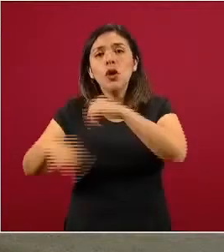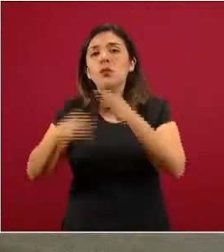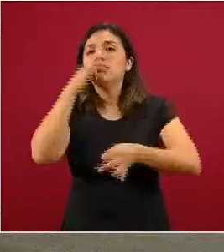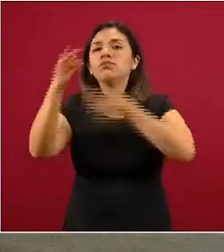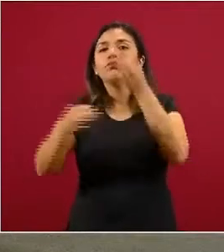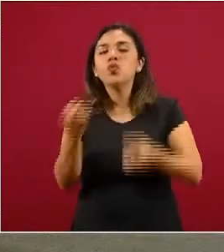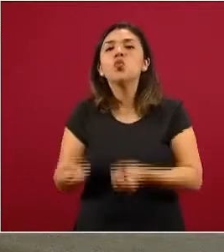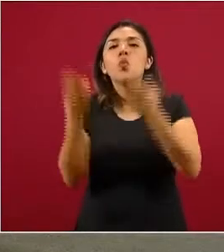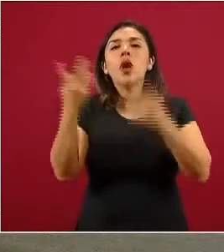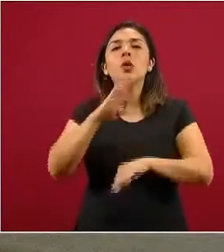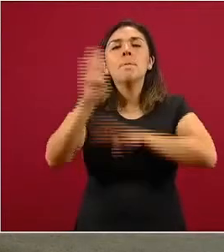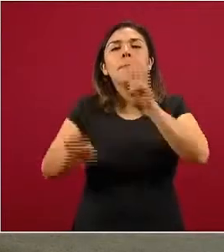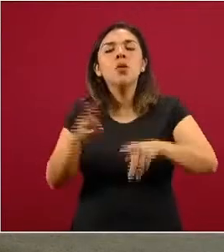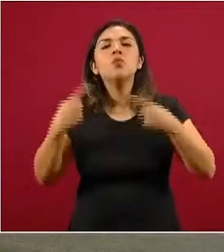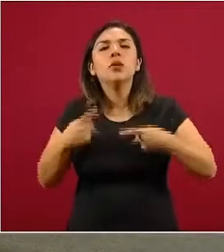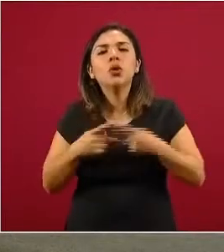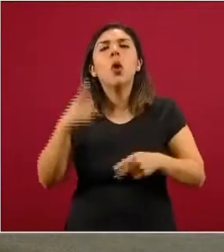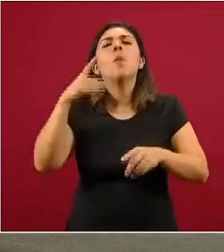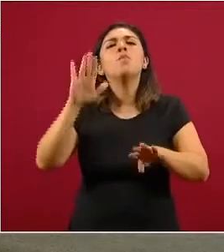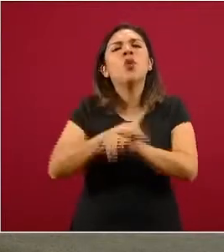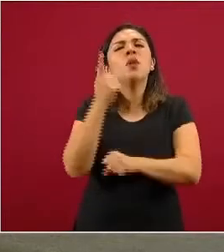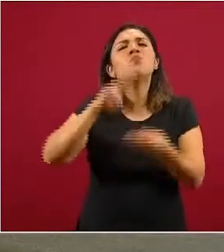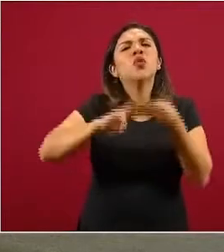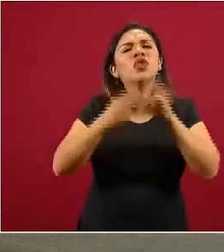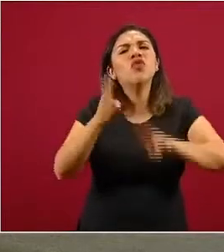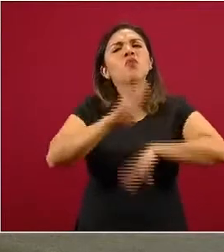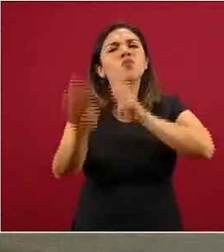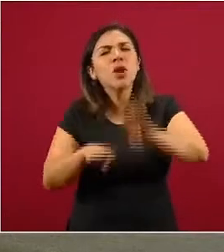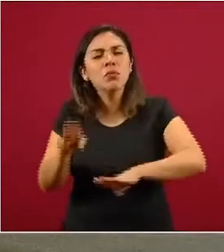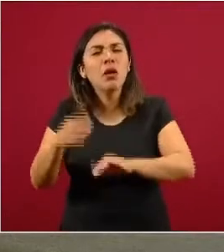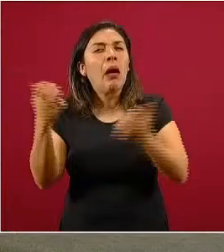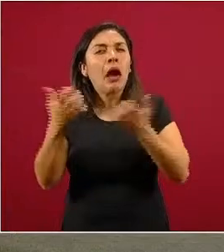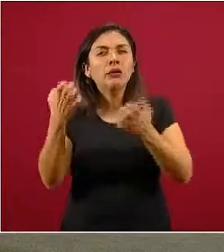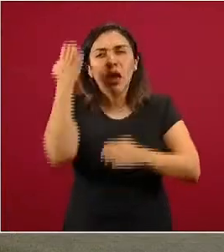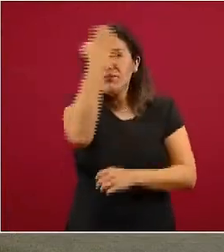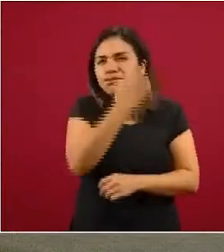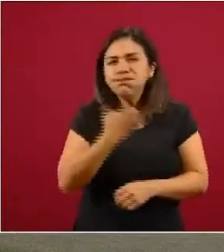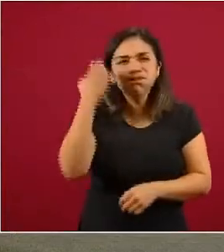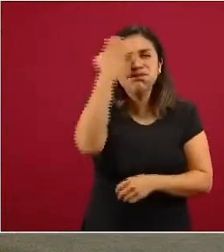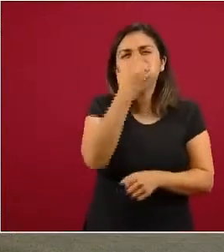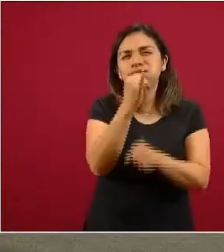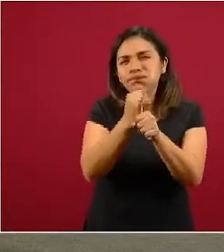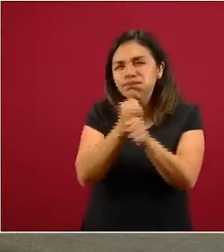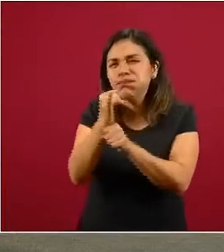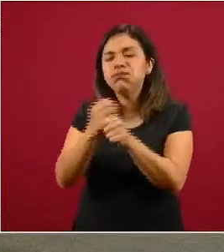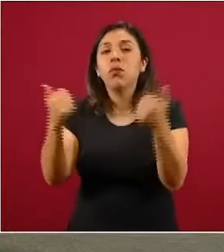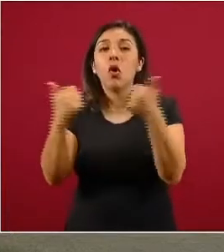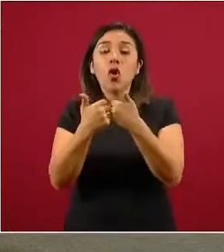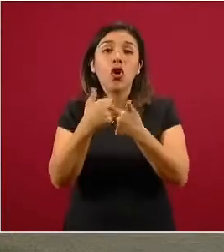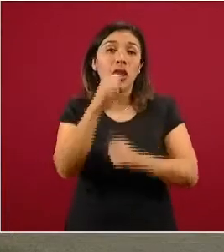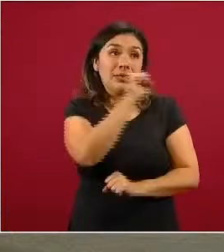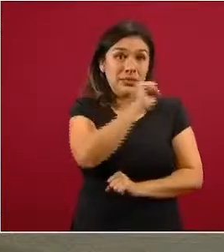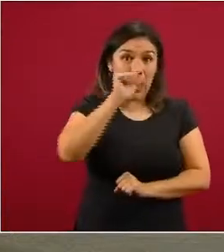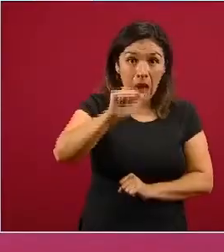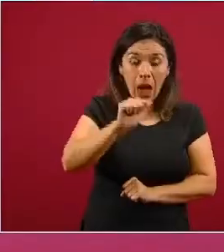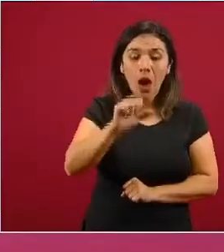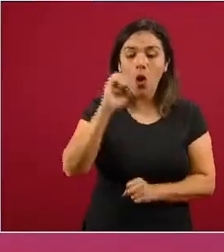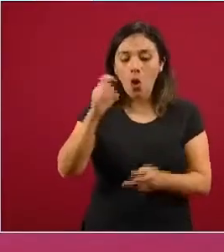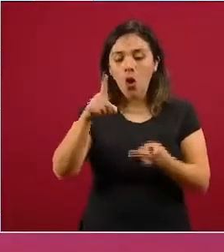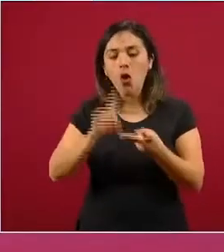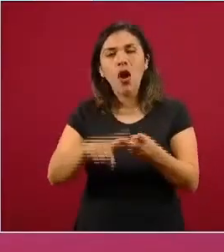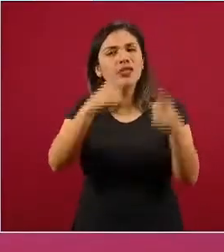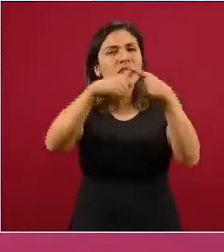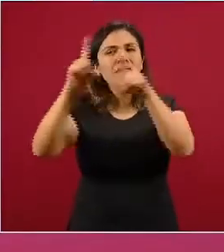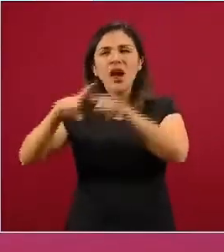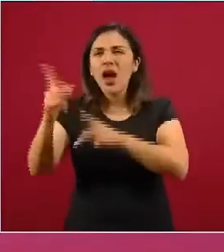aquellas muertes que son obligatorias de vigilancia epidemiológica. Otra ruta se va más hacia los registros civiles, y es lo que